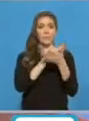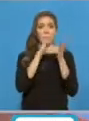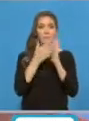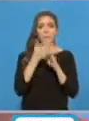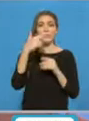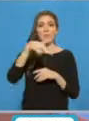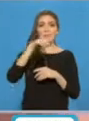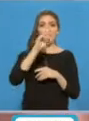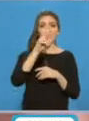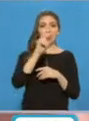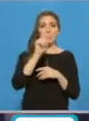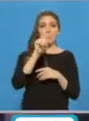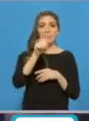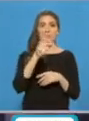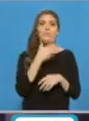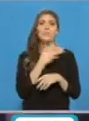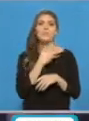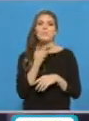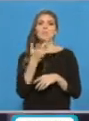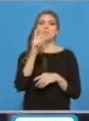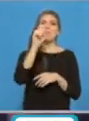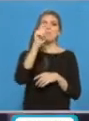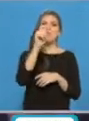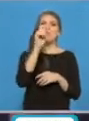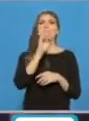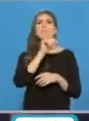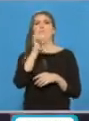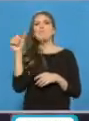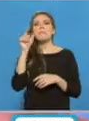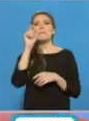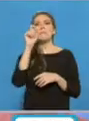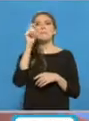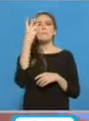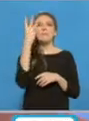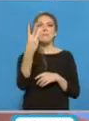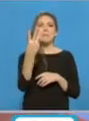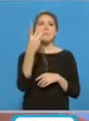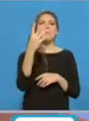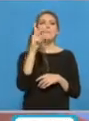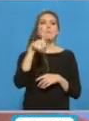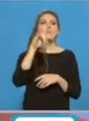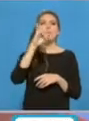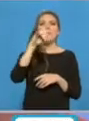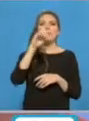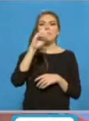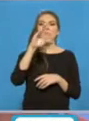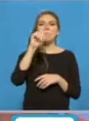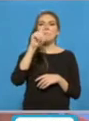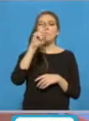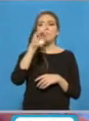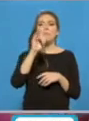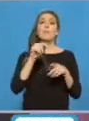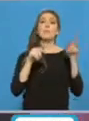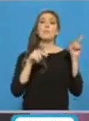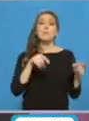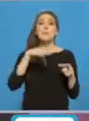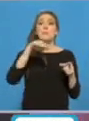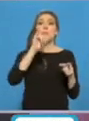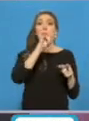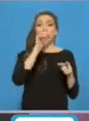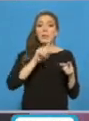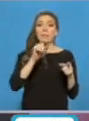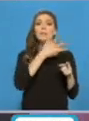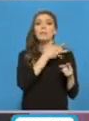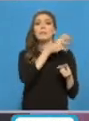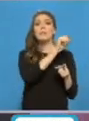de nopal promedio tiene 20, 23 kilocalorías. Si estamos hablando que una tortilla de maíz tiene 60, es 3-1. No